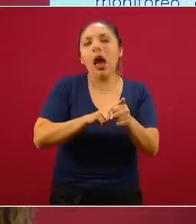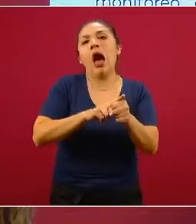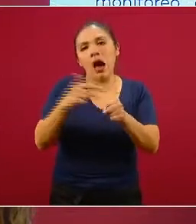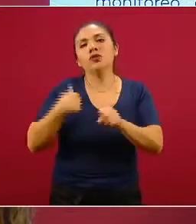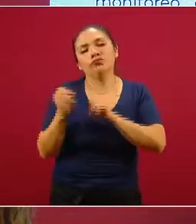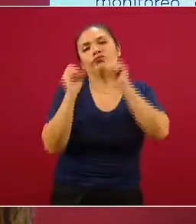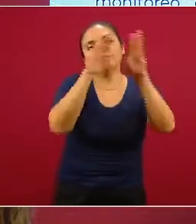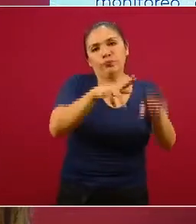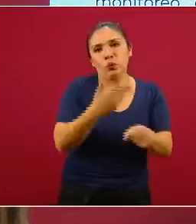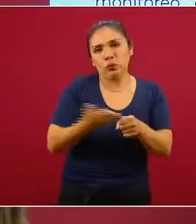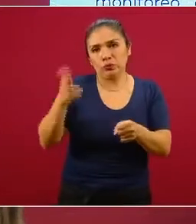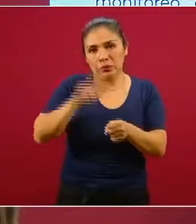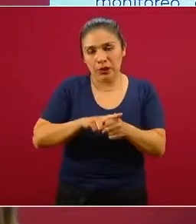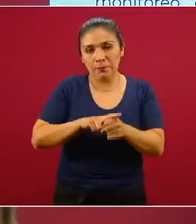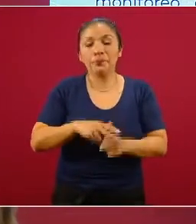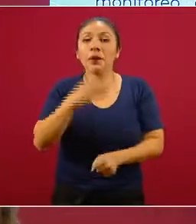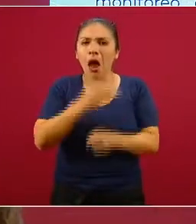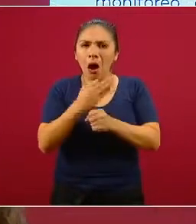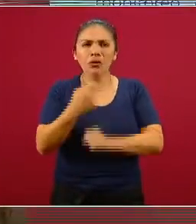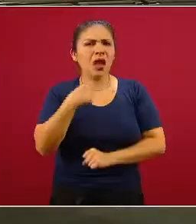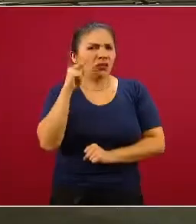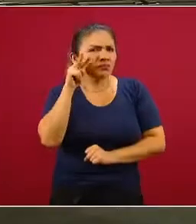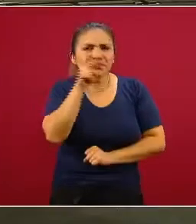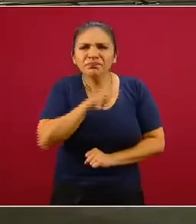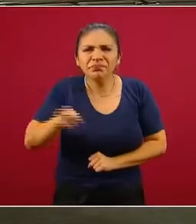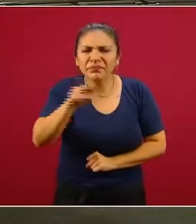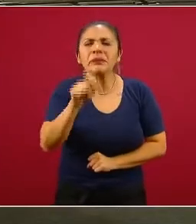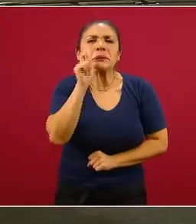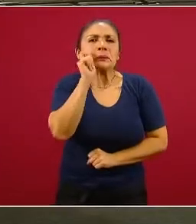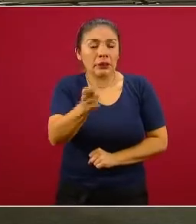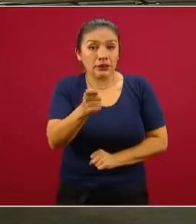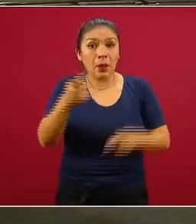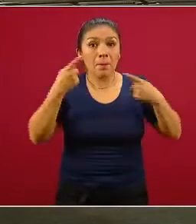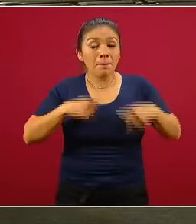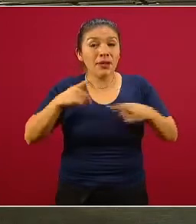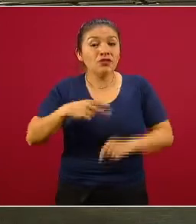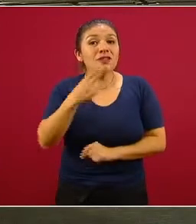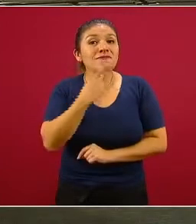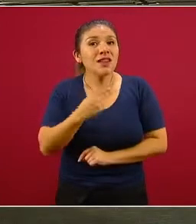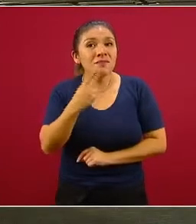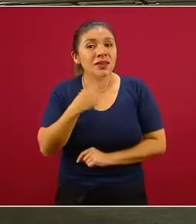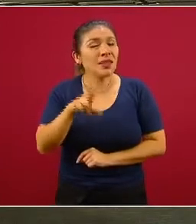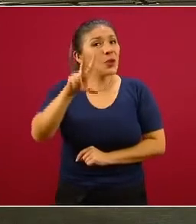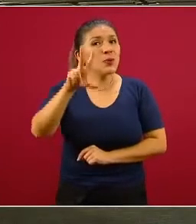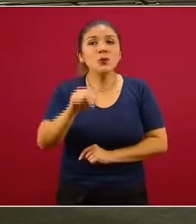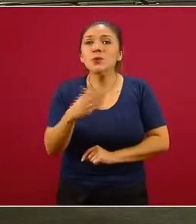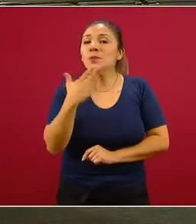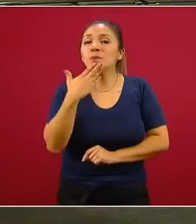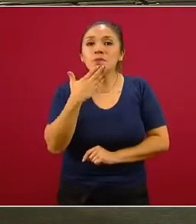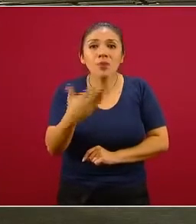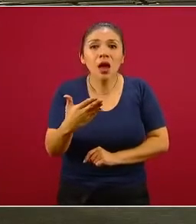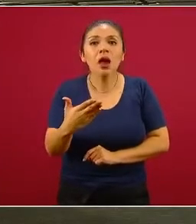hospital. ¿Qué hemos observado? Que los diabéticos que no están bien